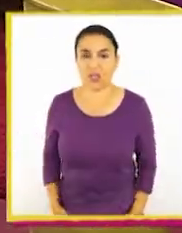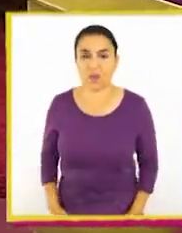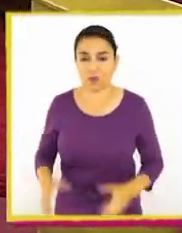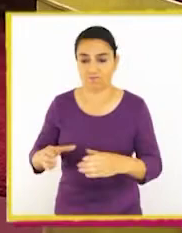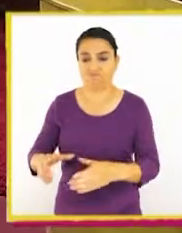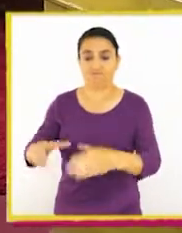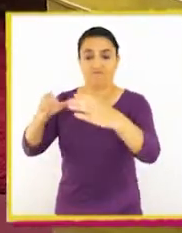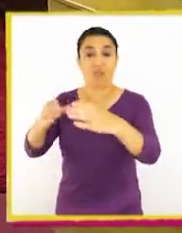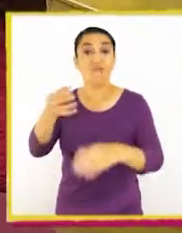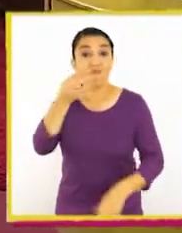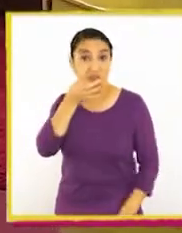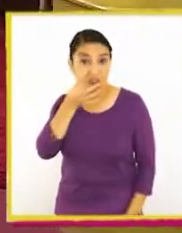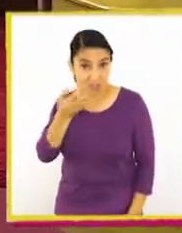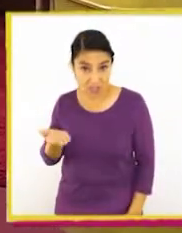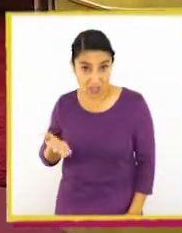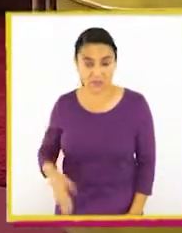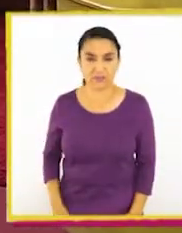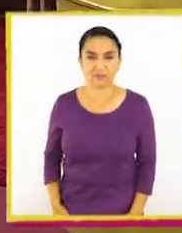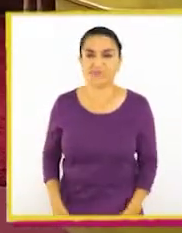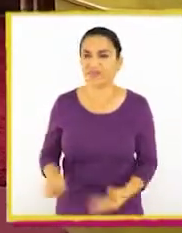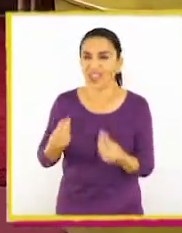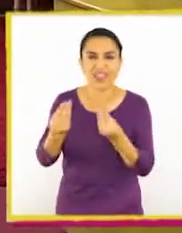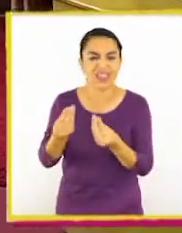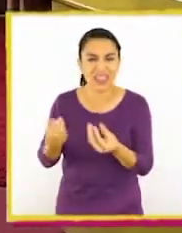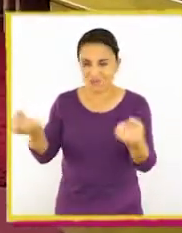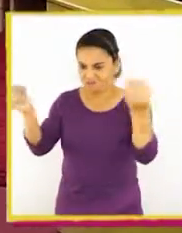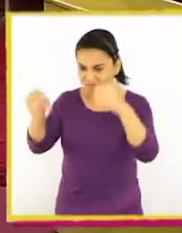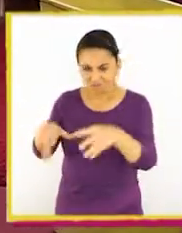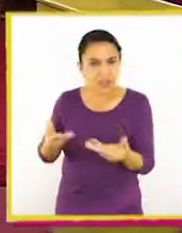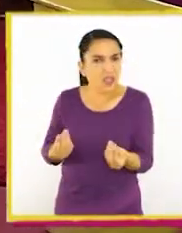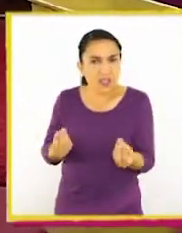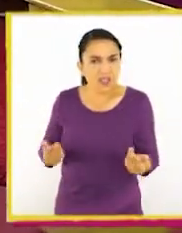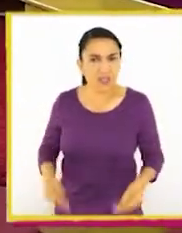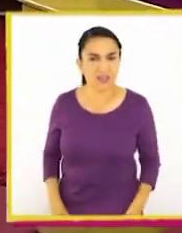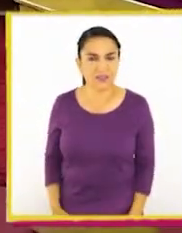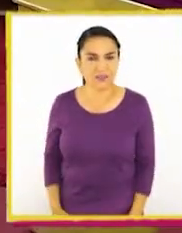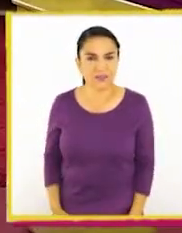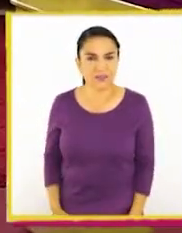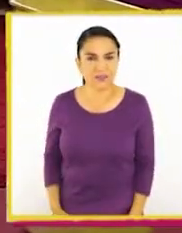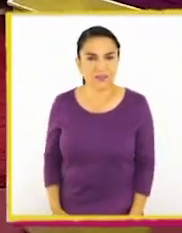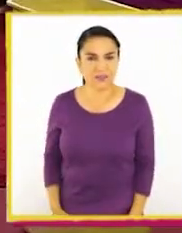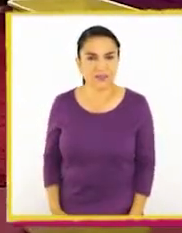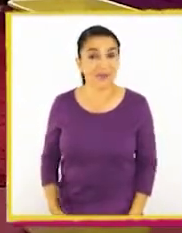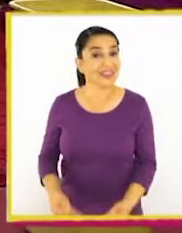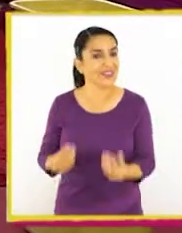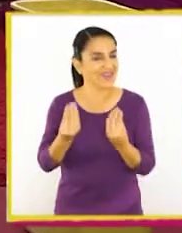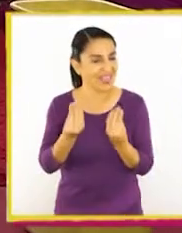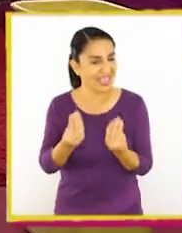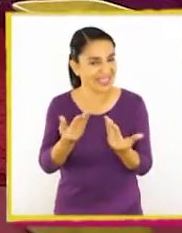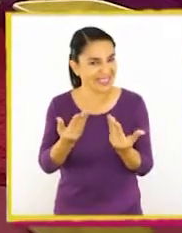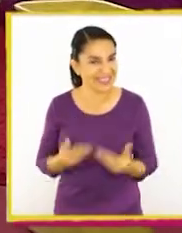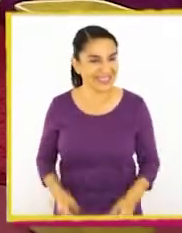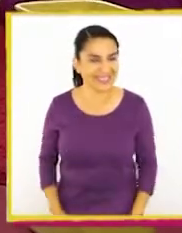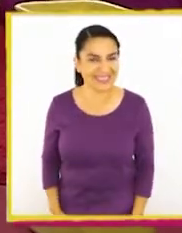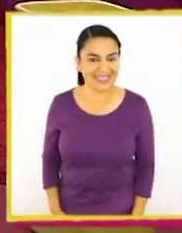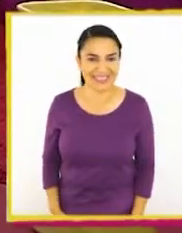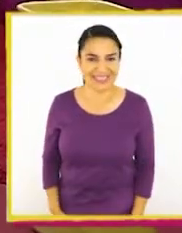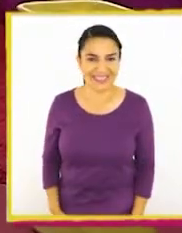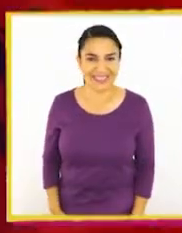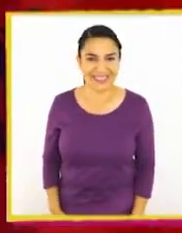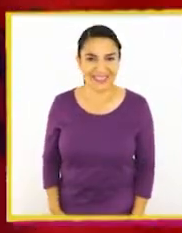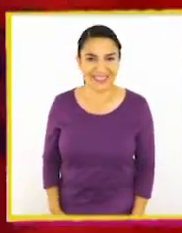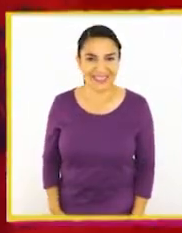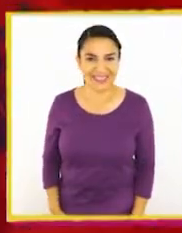el contenedor verde, ¿qué creen que podemos dejar en él? ¡Muy bien!